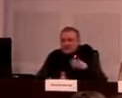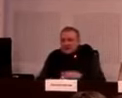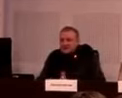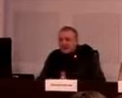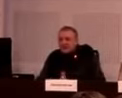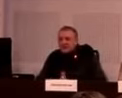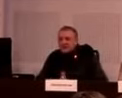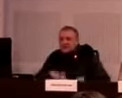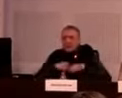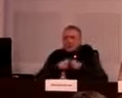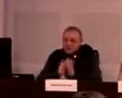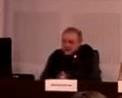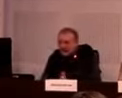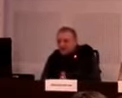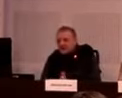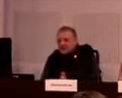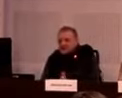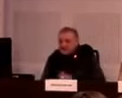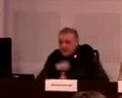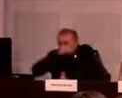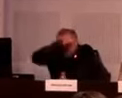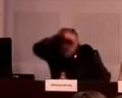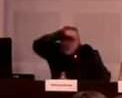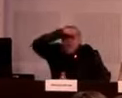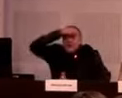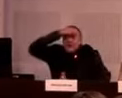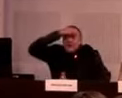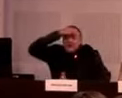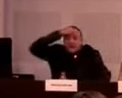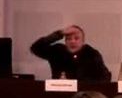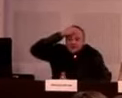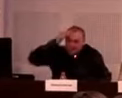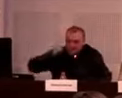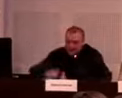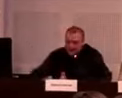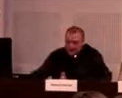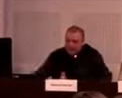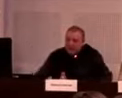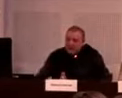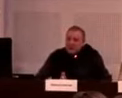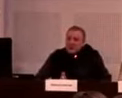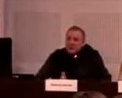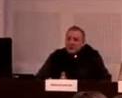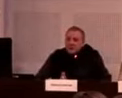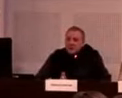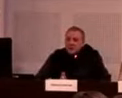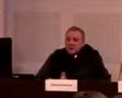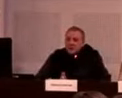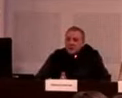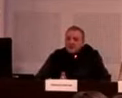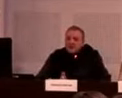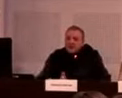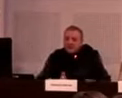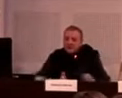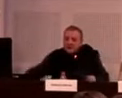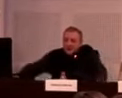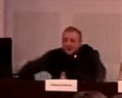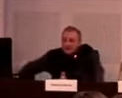gastrointestinales, no puedo expulsar gases, y en fin. He de decir que en mis relaciones sexuales,